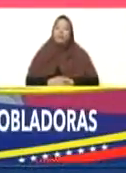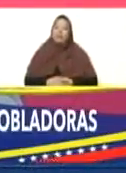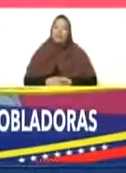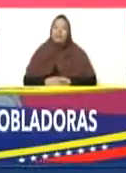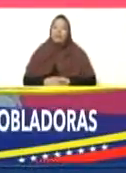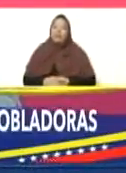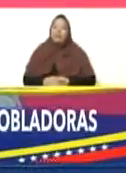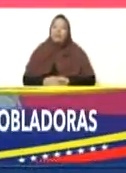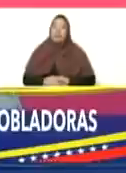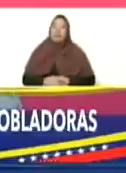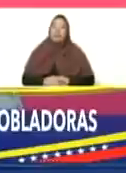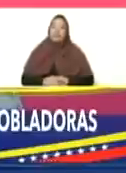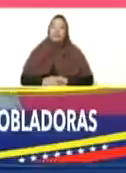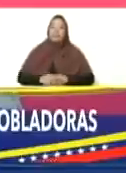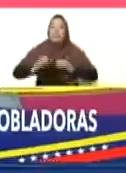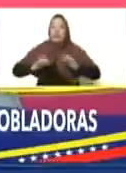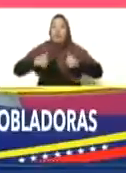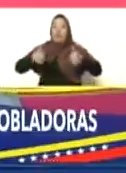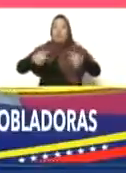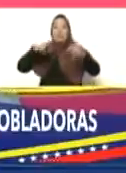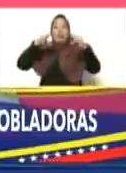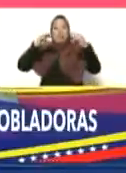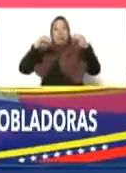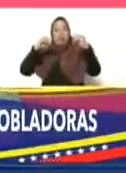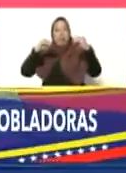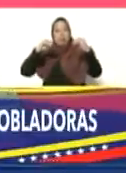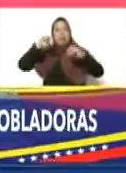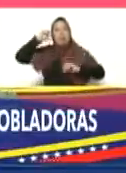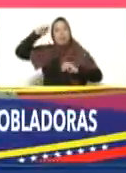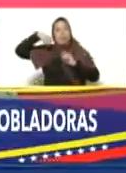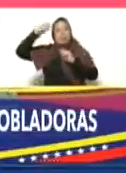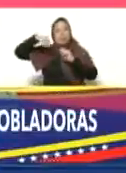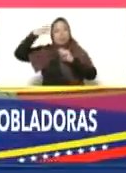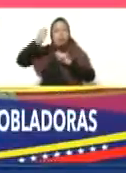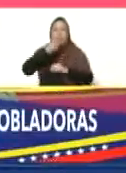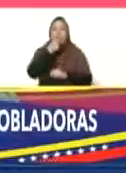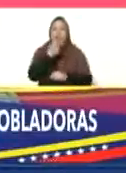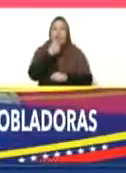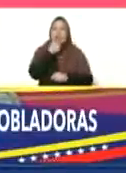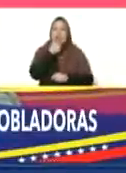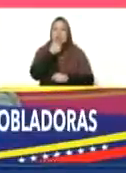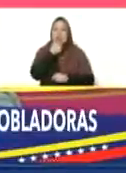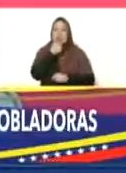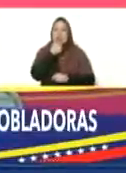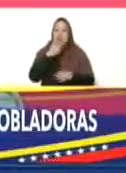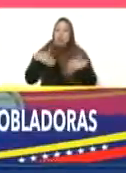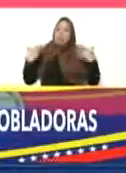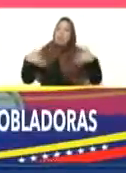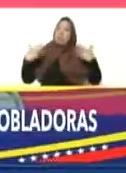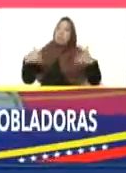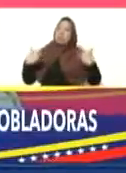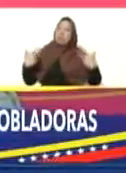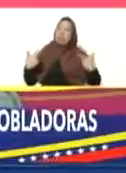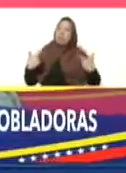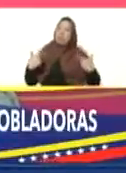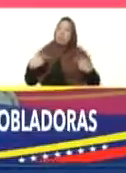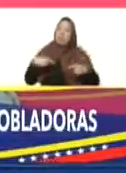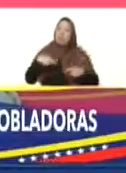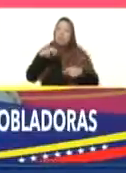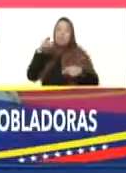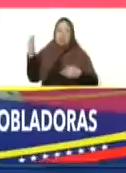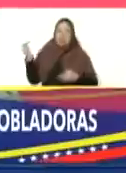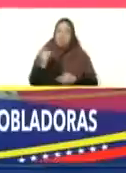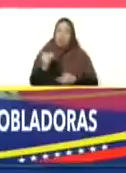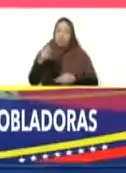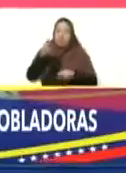y bueno allí comenzamos a hablar los vídeos recuerdos bonitos todavía yo esos vídeo y me emociono y les dije pasen para